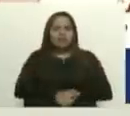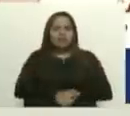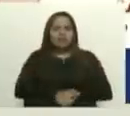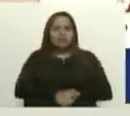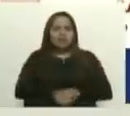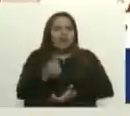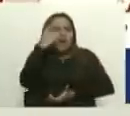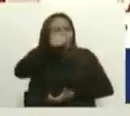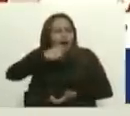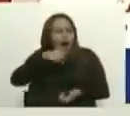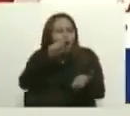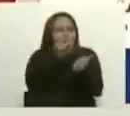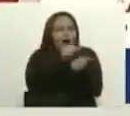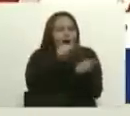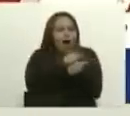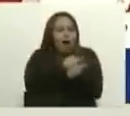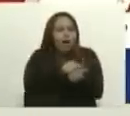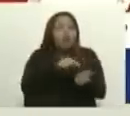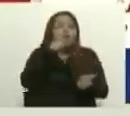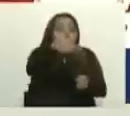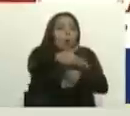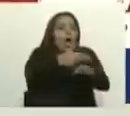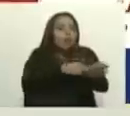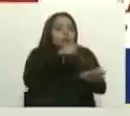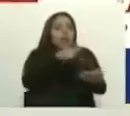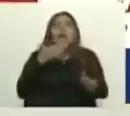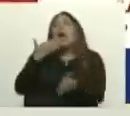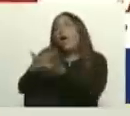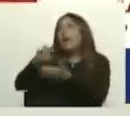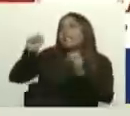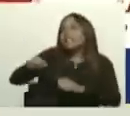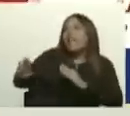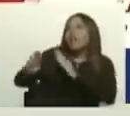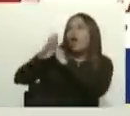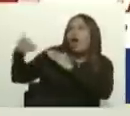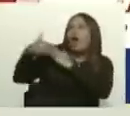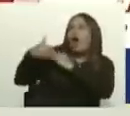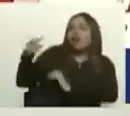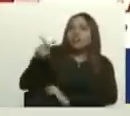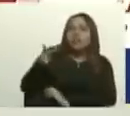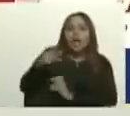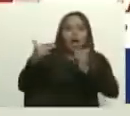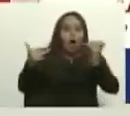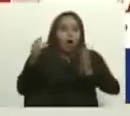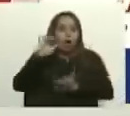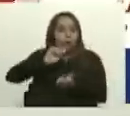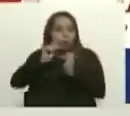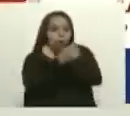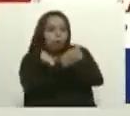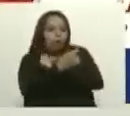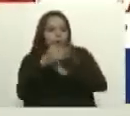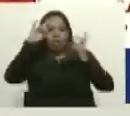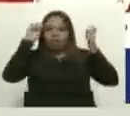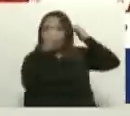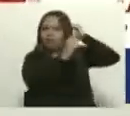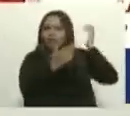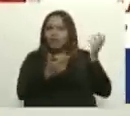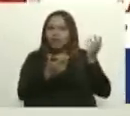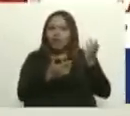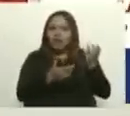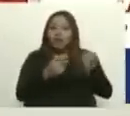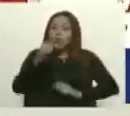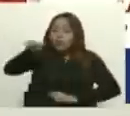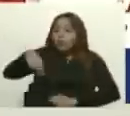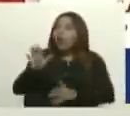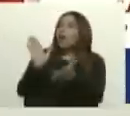Inmoral. Si tú pediste las sanciones para el colapso, si tú has pedido los bloqueos para el colapso, si has aplaudido,